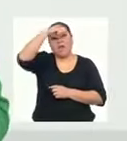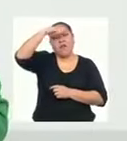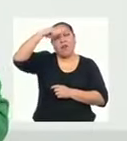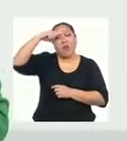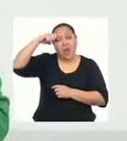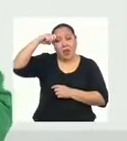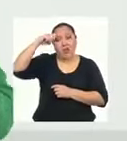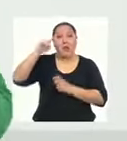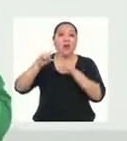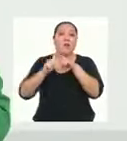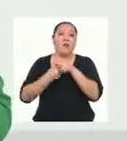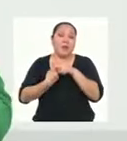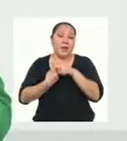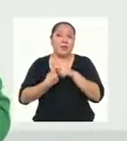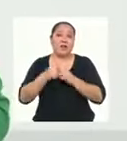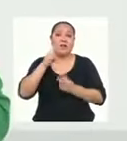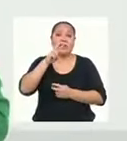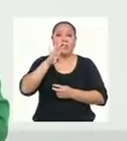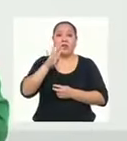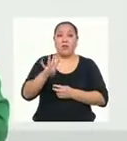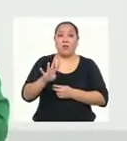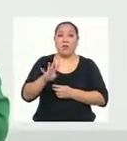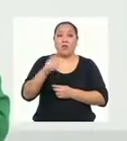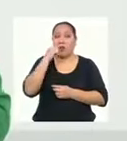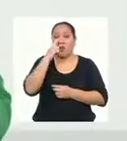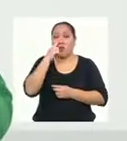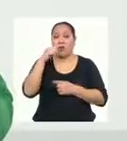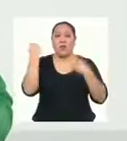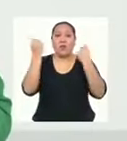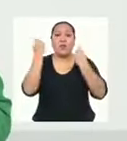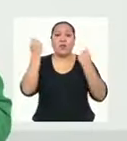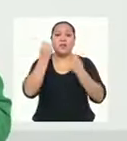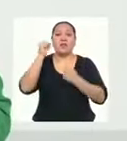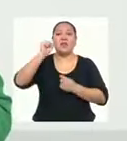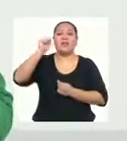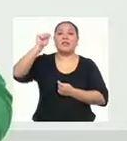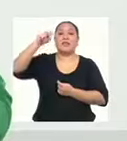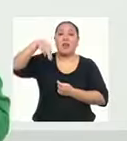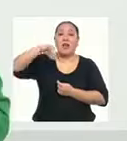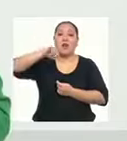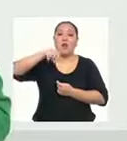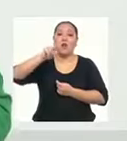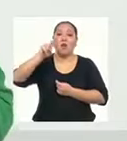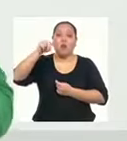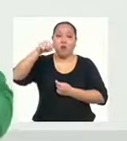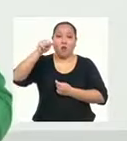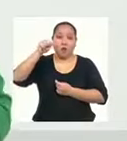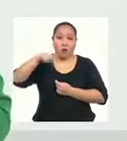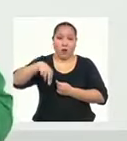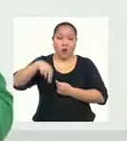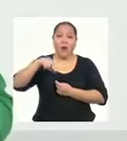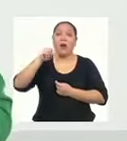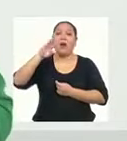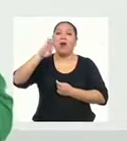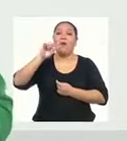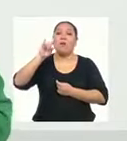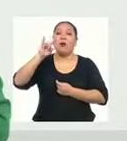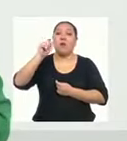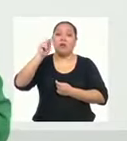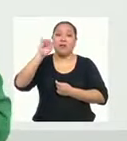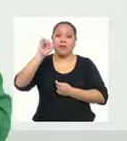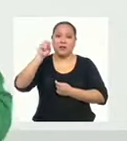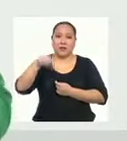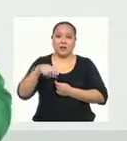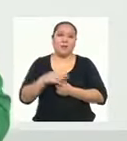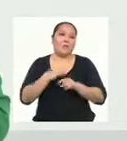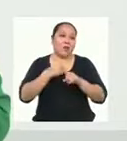24 de junio, la fiesta de San Juan Bautista. Pero para los andinos esa fecha significa el inicio del